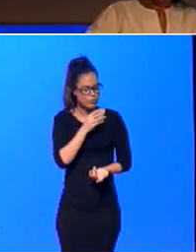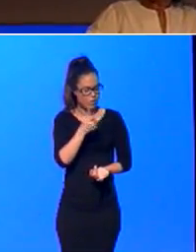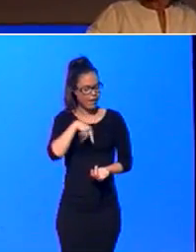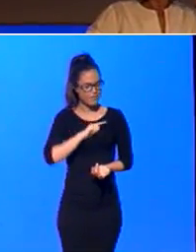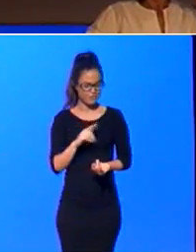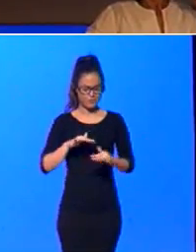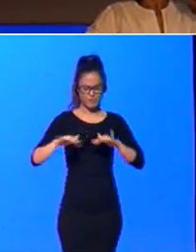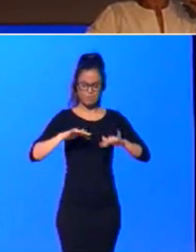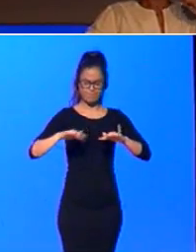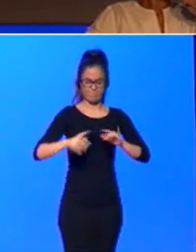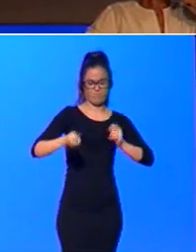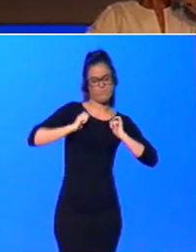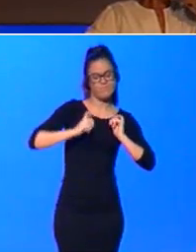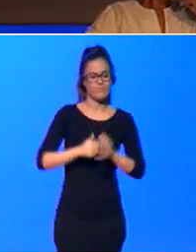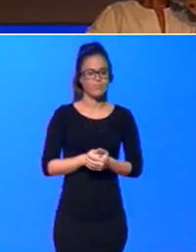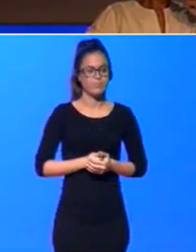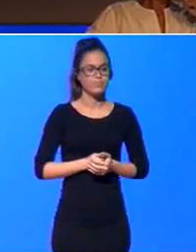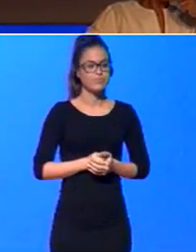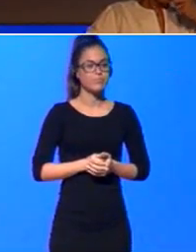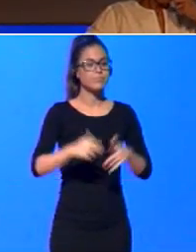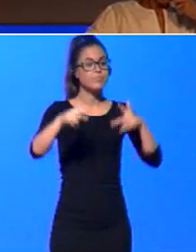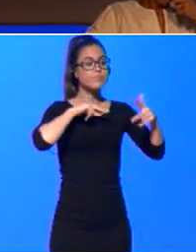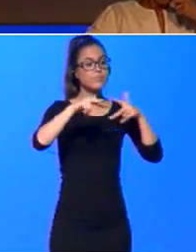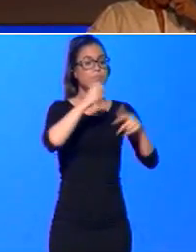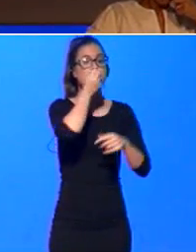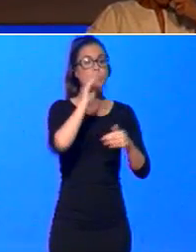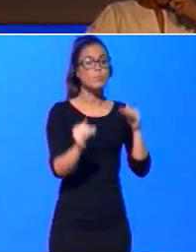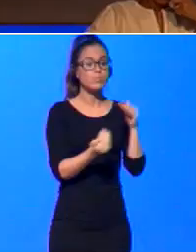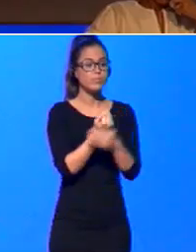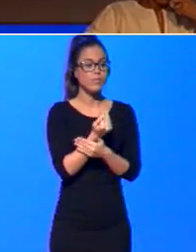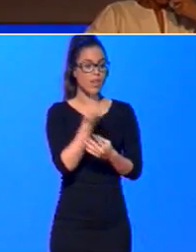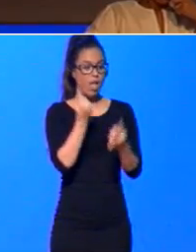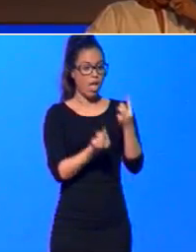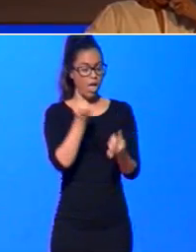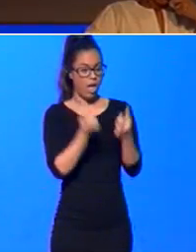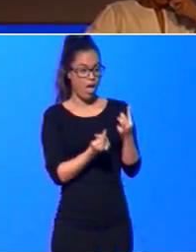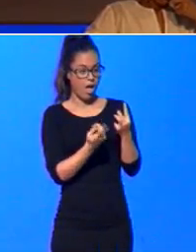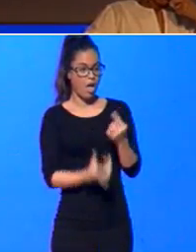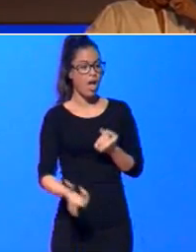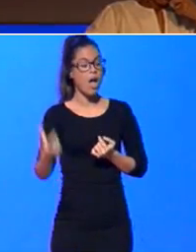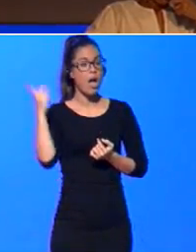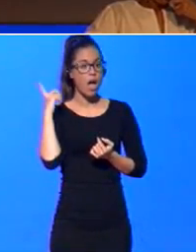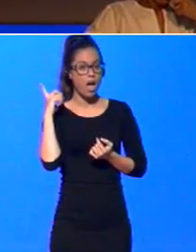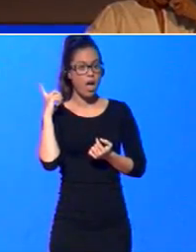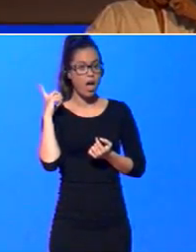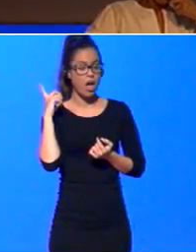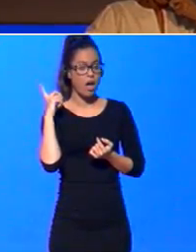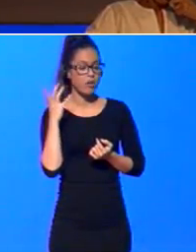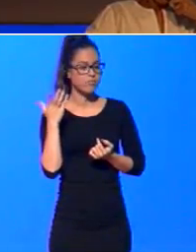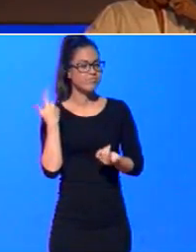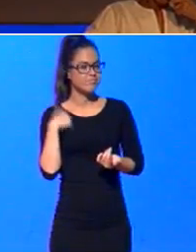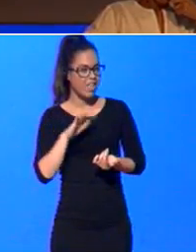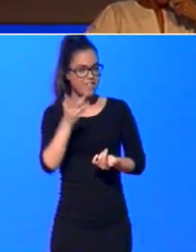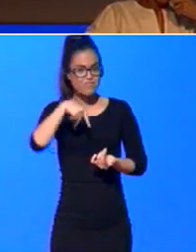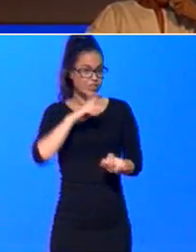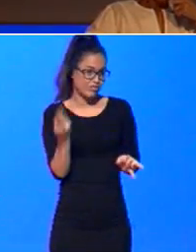Venga, es que ricas, Ainhoa. Bai, bueno, egunon, batzuk ya atzo goizean ere gauza bardina entzun zenuten, baina